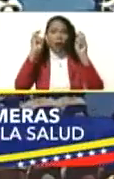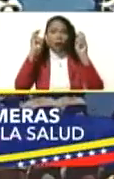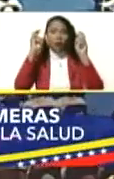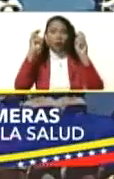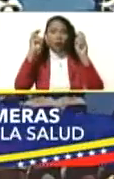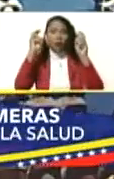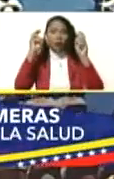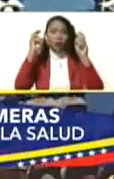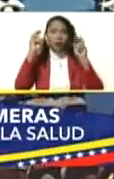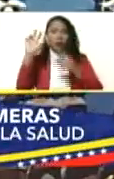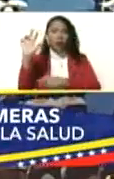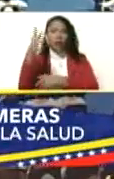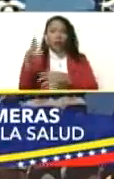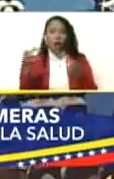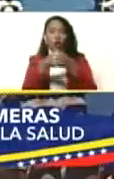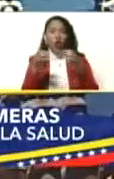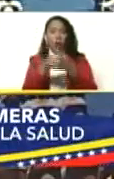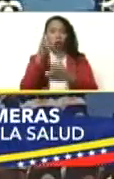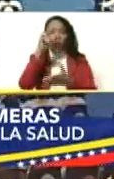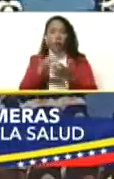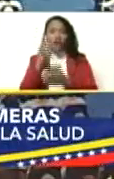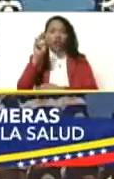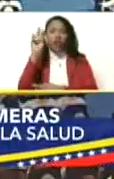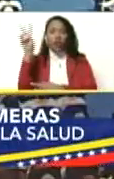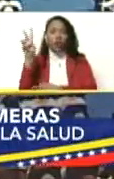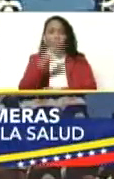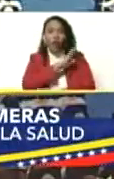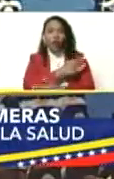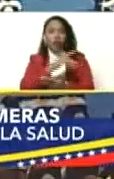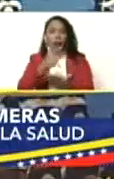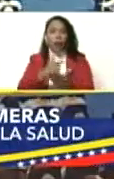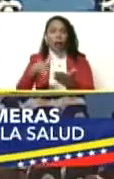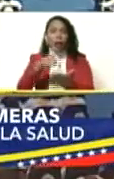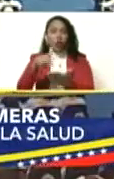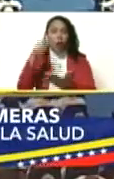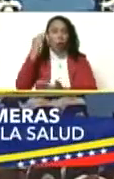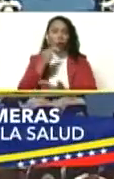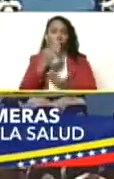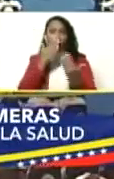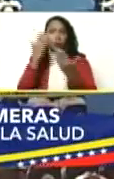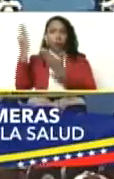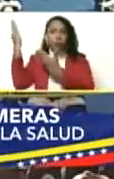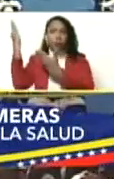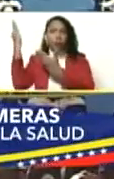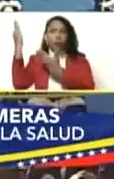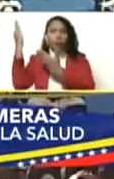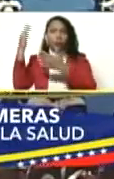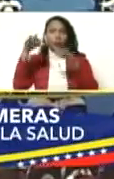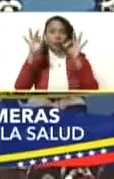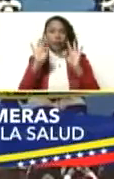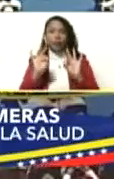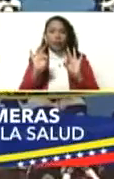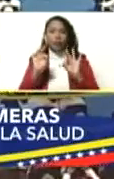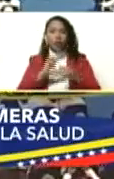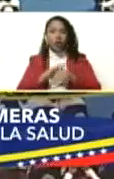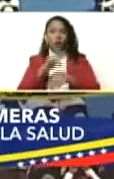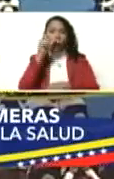asimilados, tercera cohorte 2022 de la Fuerza Armada Nacional Bolivariana. Especialistas,